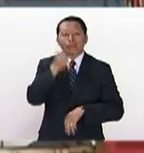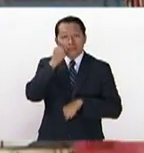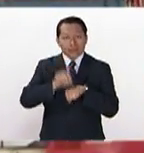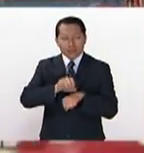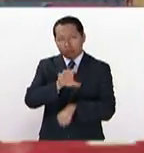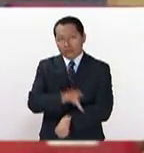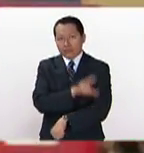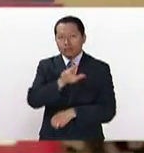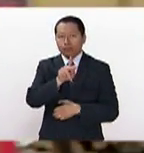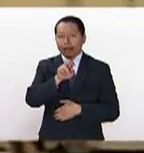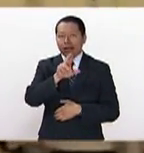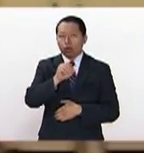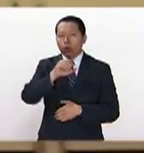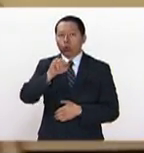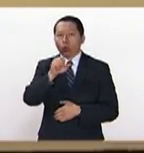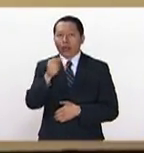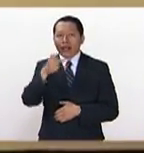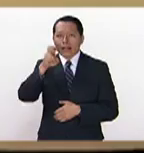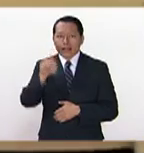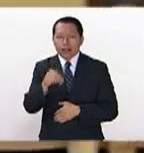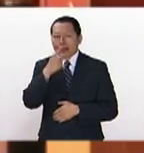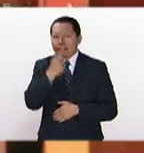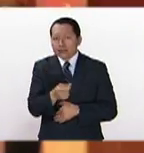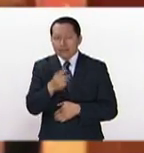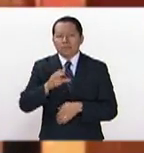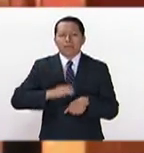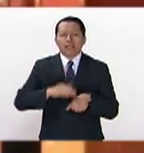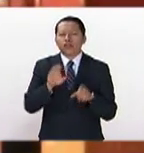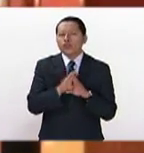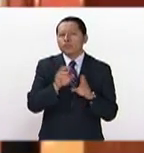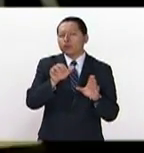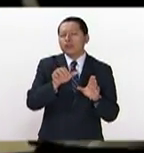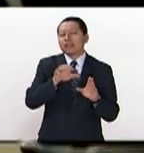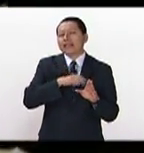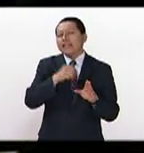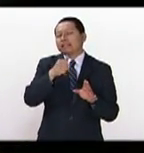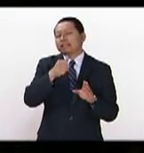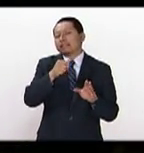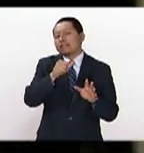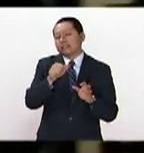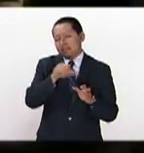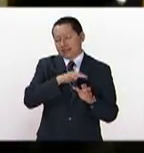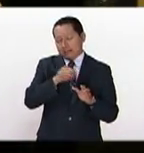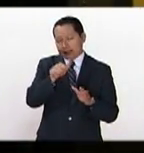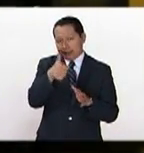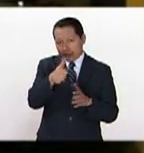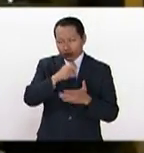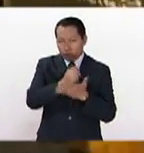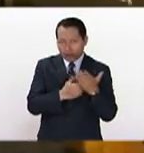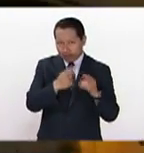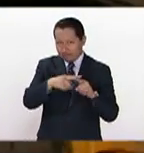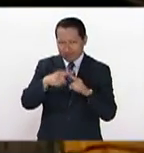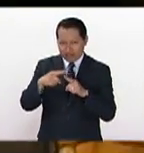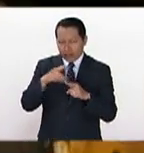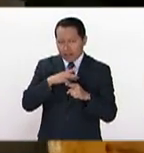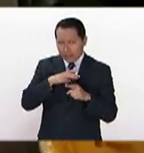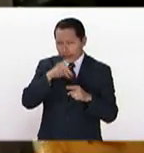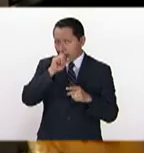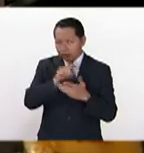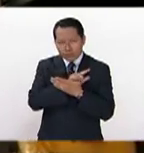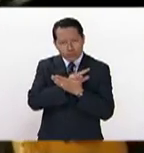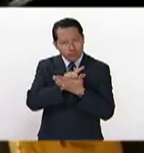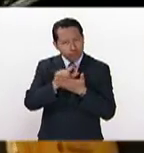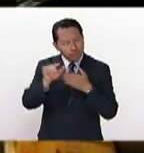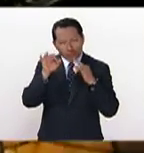Energía, Pedro Joaquín Codwell, dijo que con esto ya son más de 100 contratos firmados en las rondas y destacó la transparencia